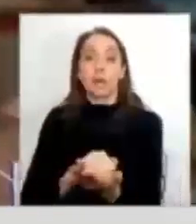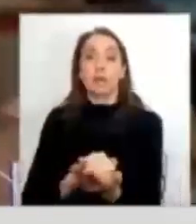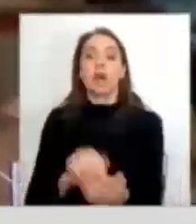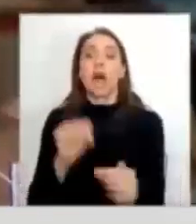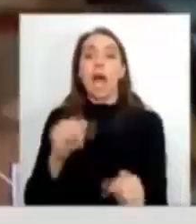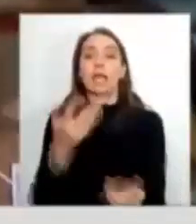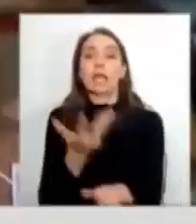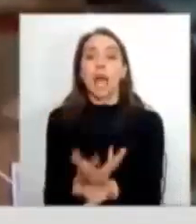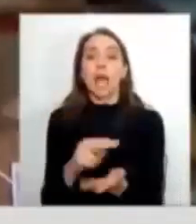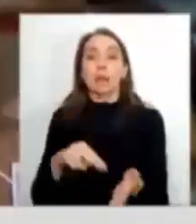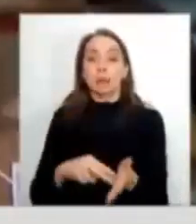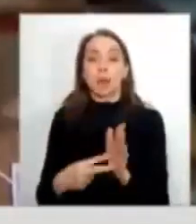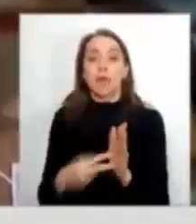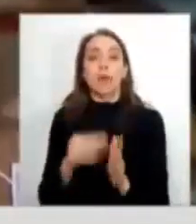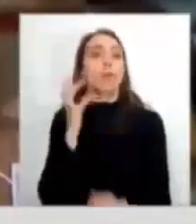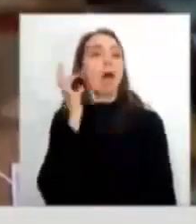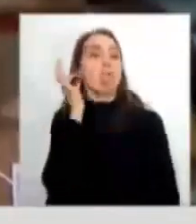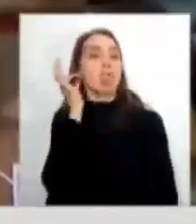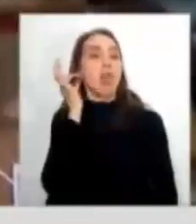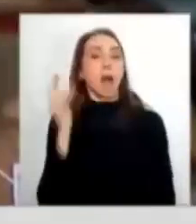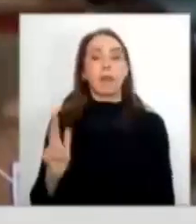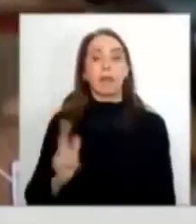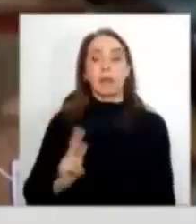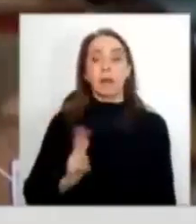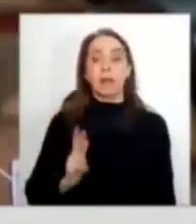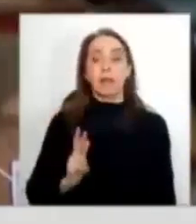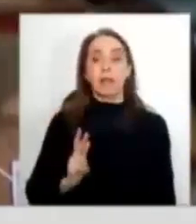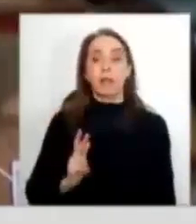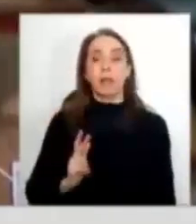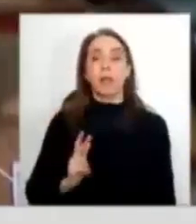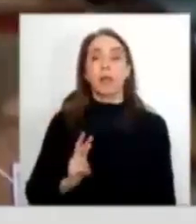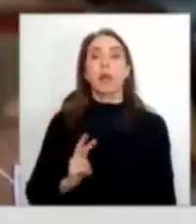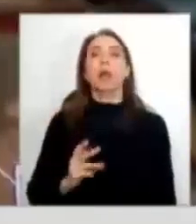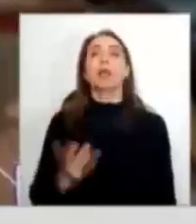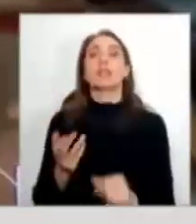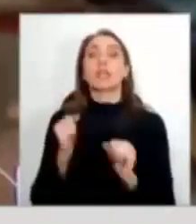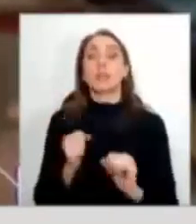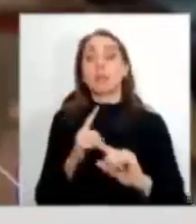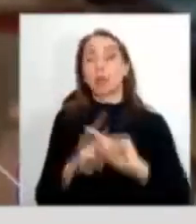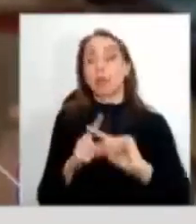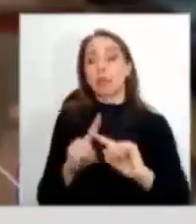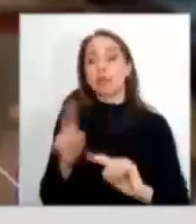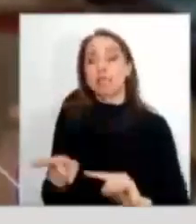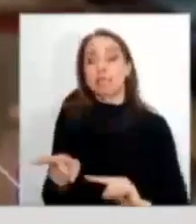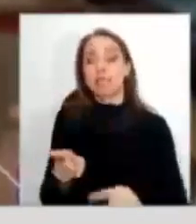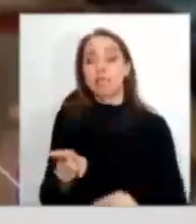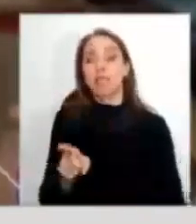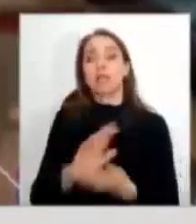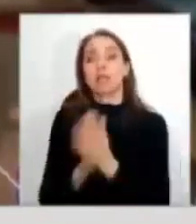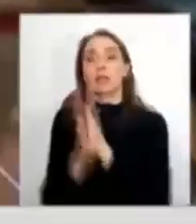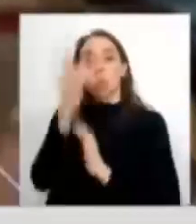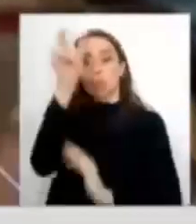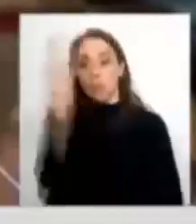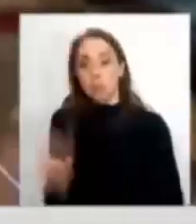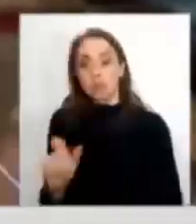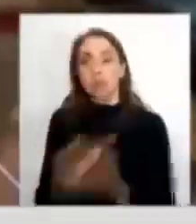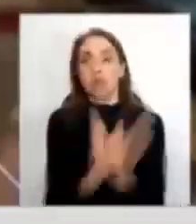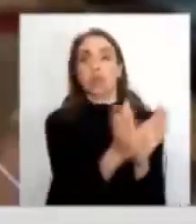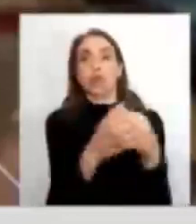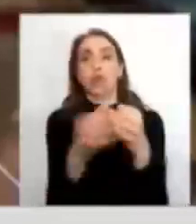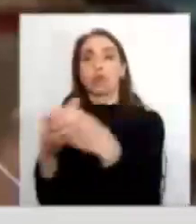caballeros con la consecuencia que se puede exigir de toda la persona y de todo el sector político cuando se busca la